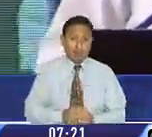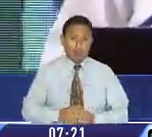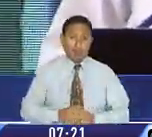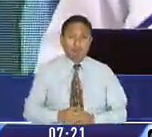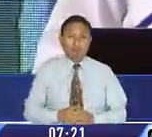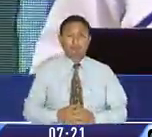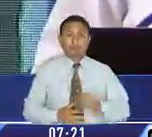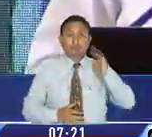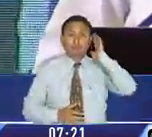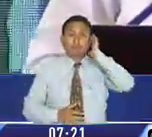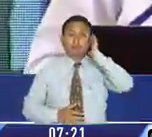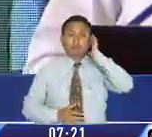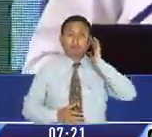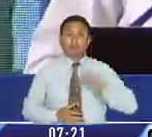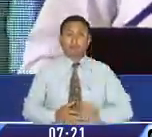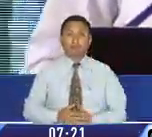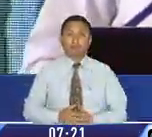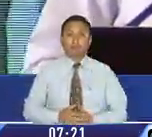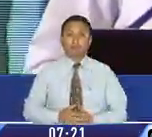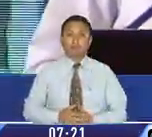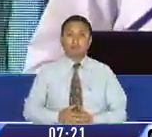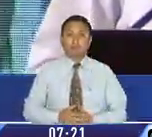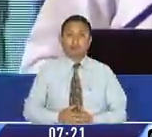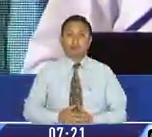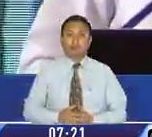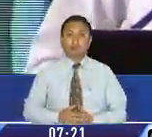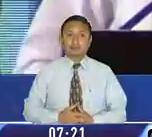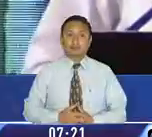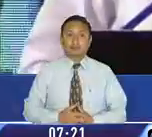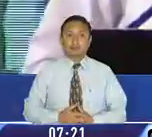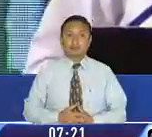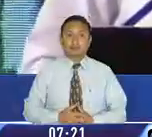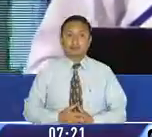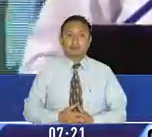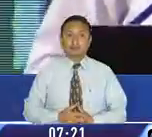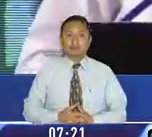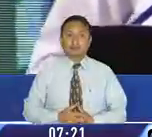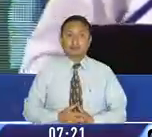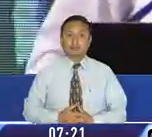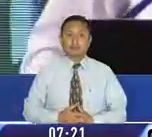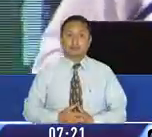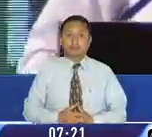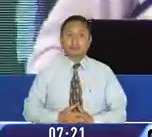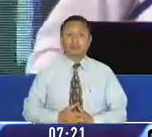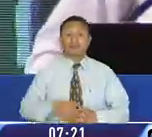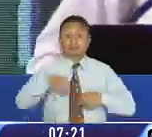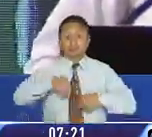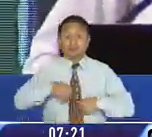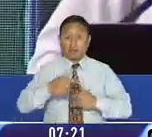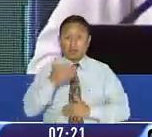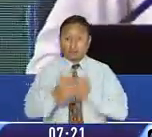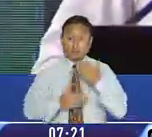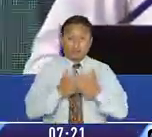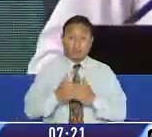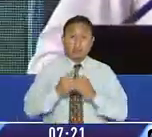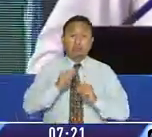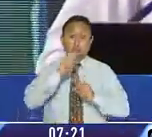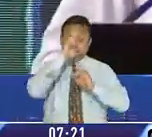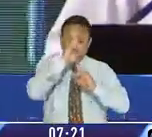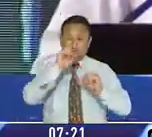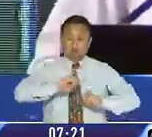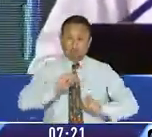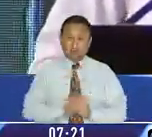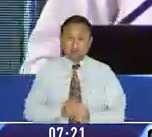que ratificará toda seguridad porque se va a cumplir el procedimiento previo por parte de su